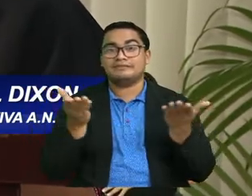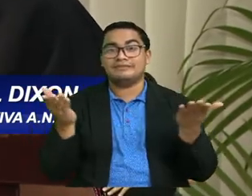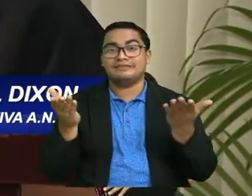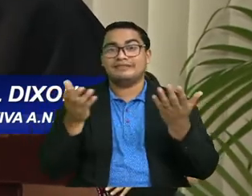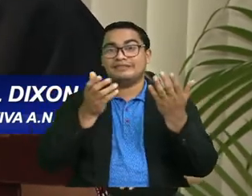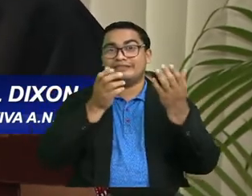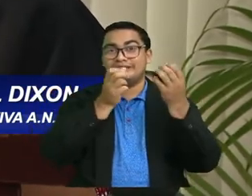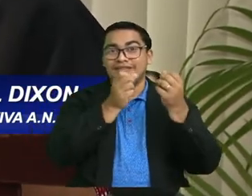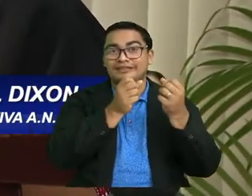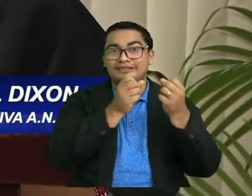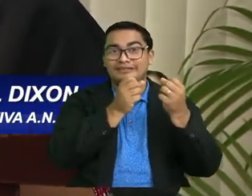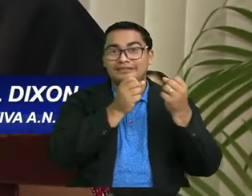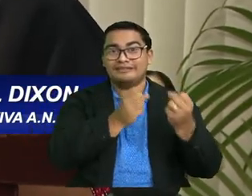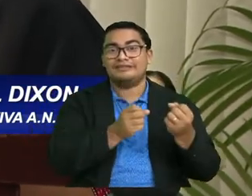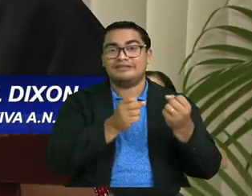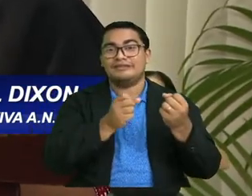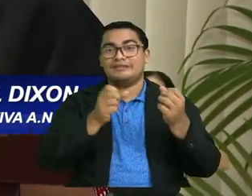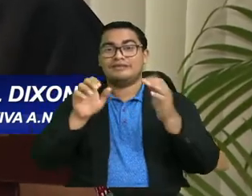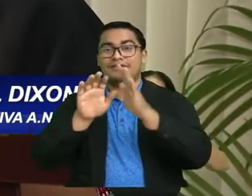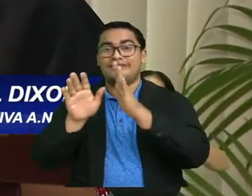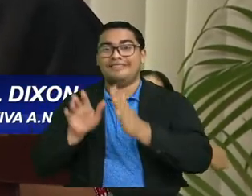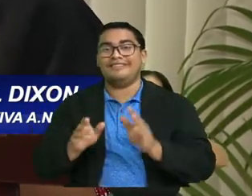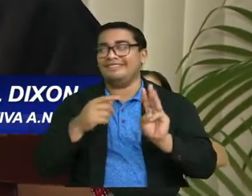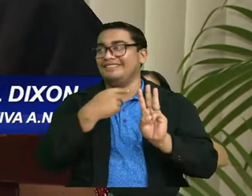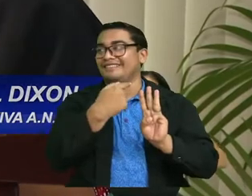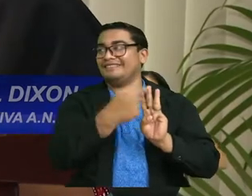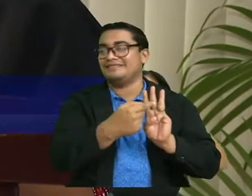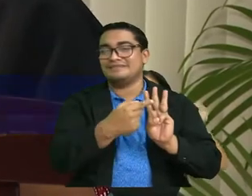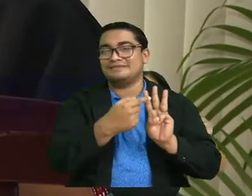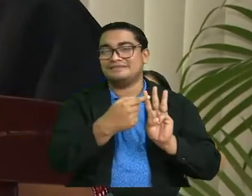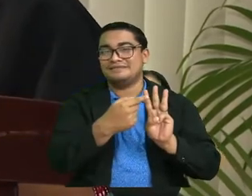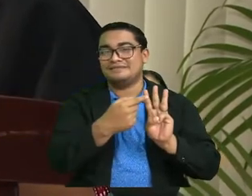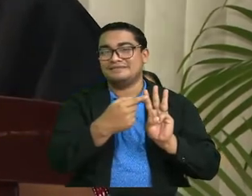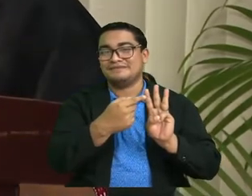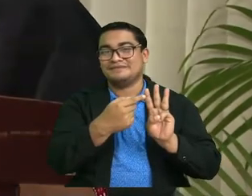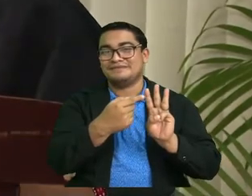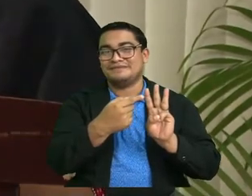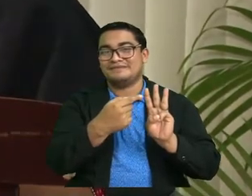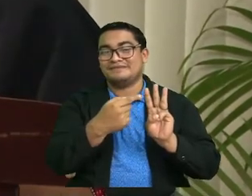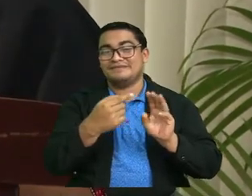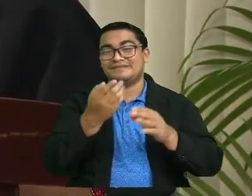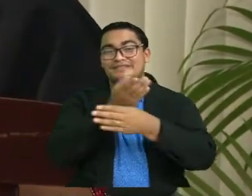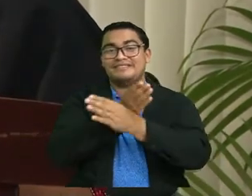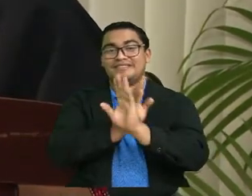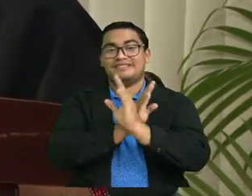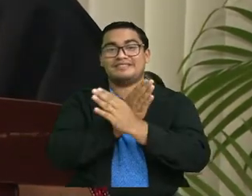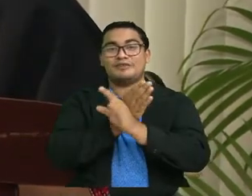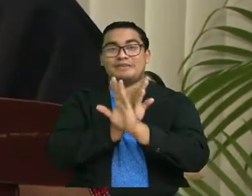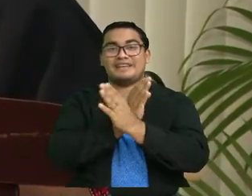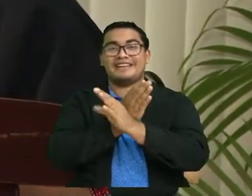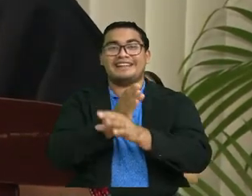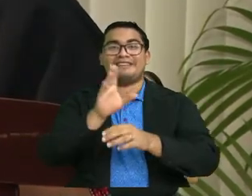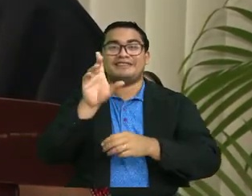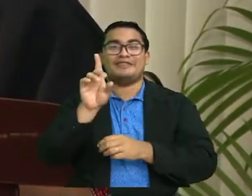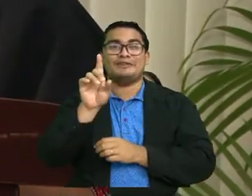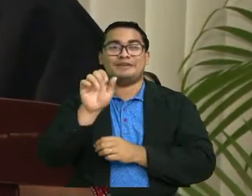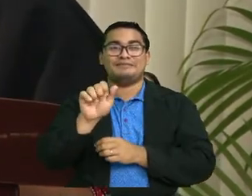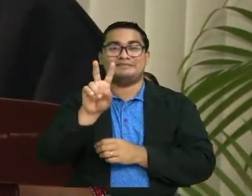compañeros, compañeras, compañera David López